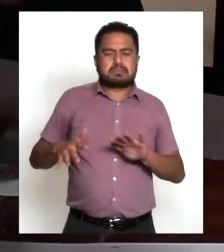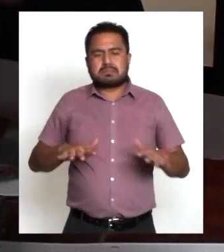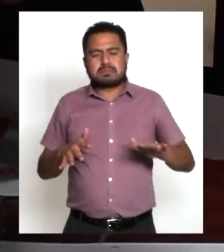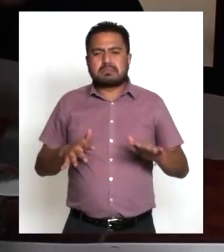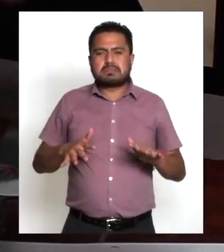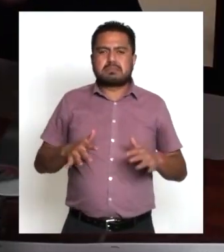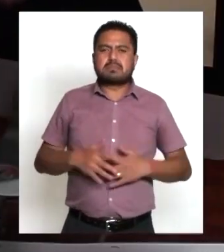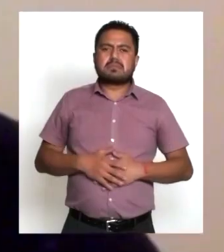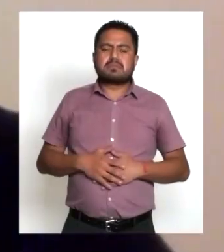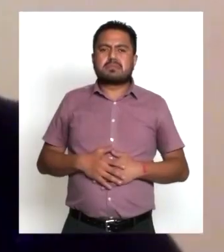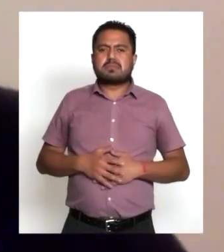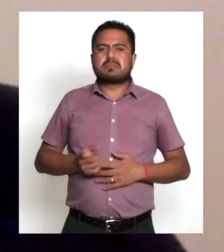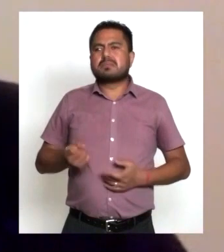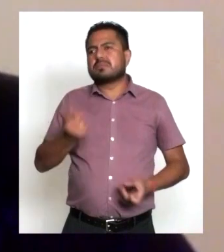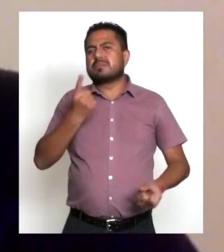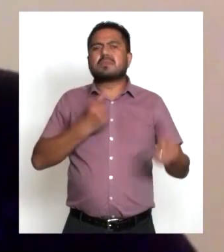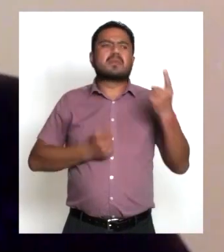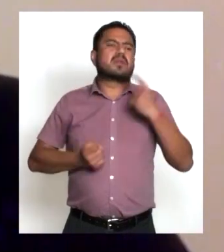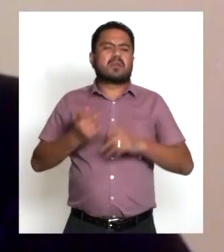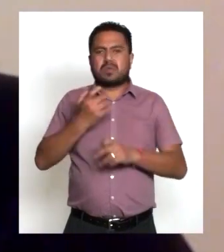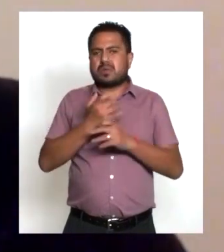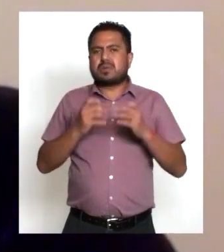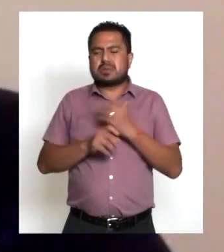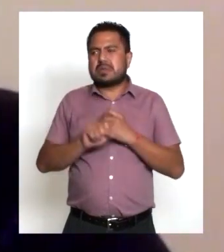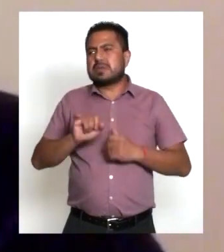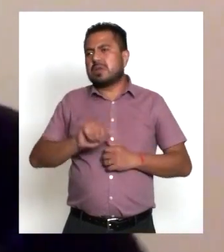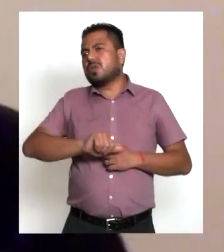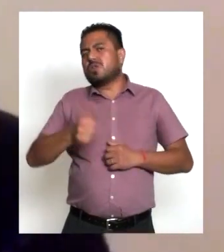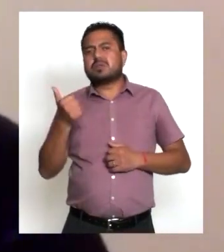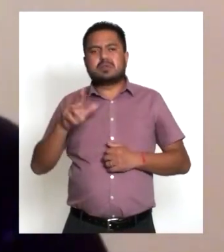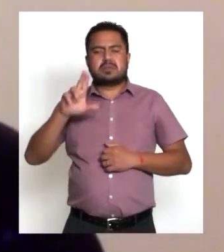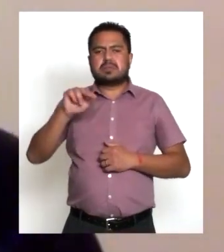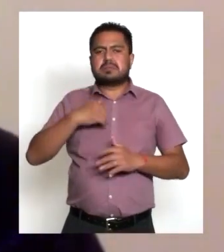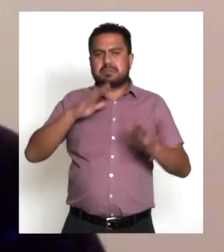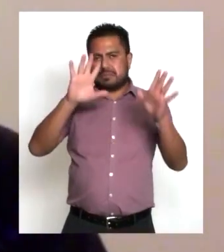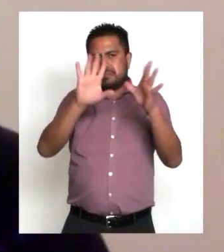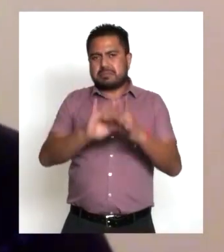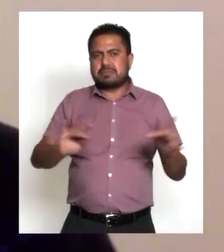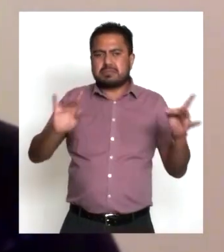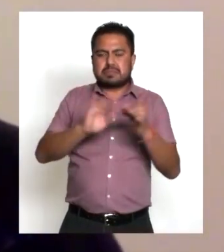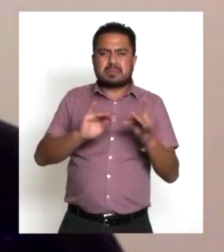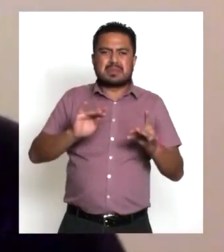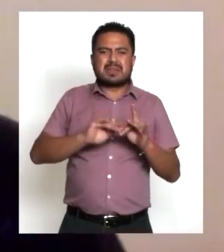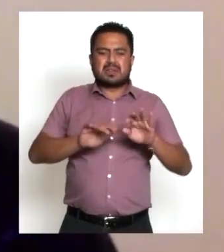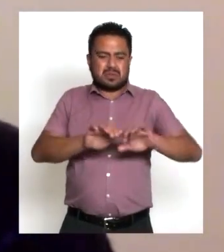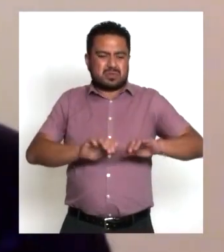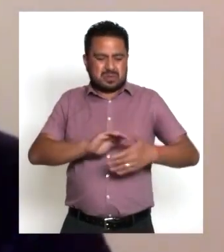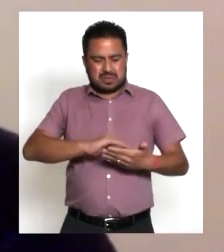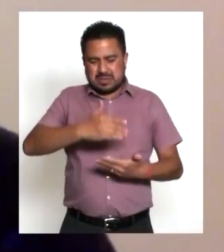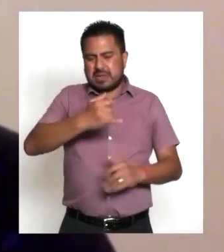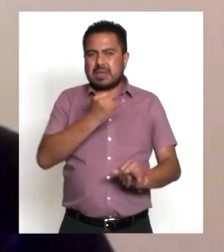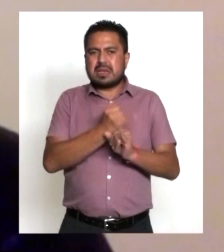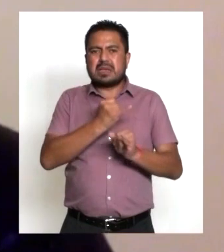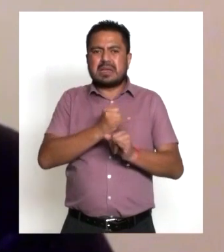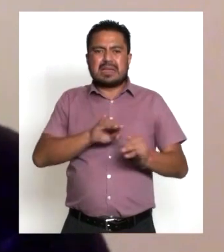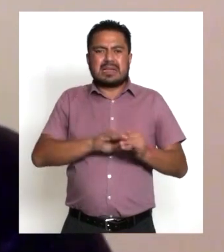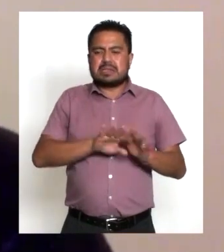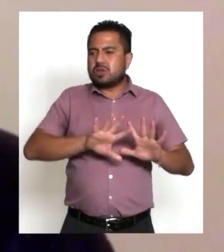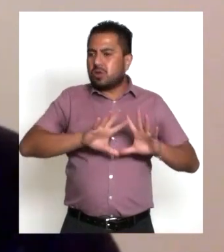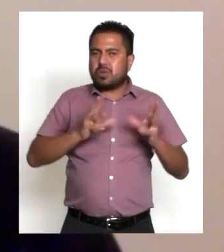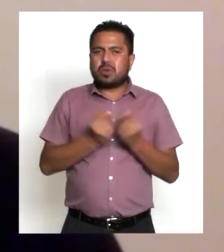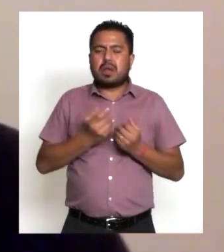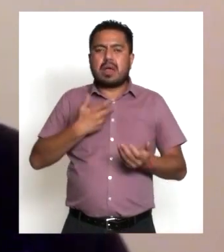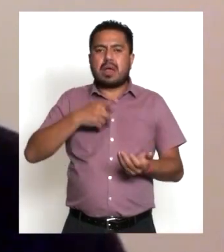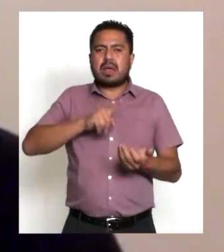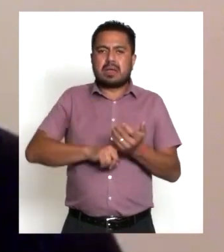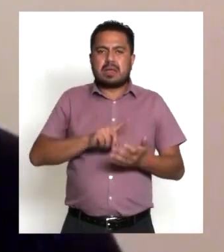Más o menos. En algunas cosas sí y en otras no. Déjame te explico. Los servidores que están en Internet, casi